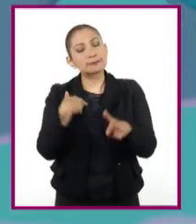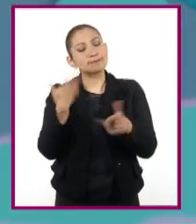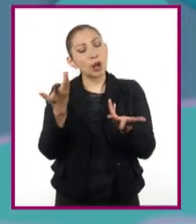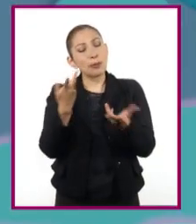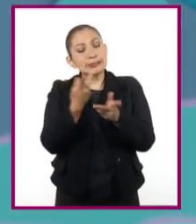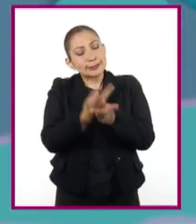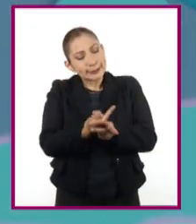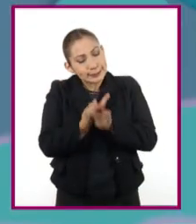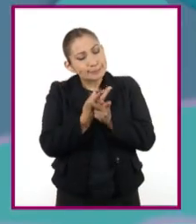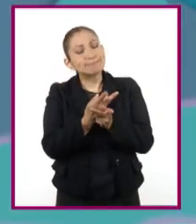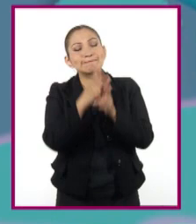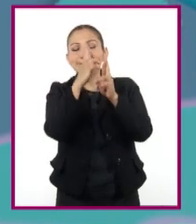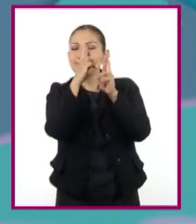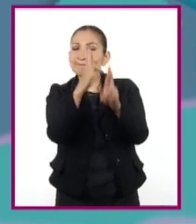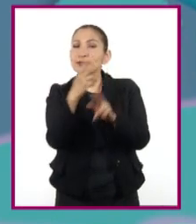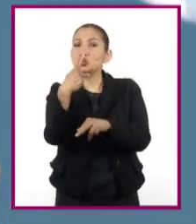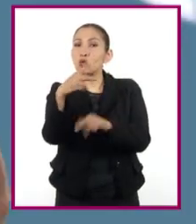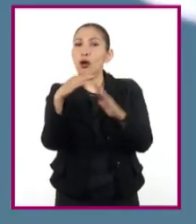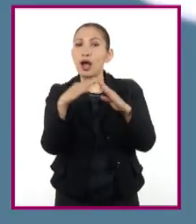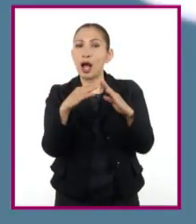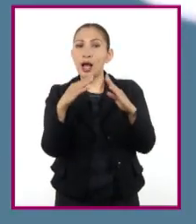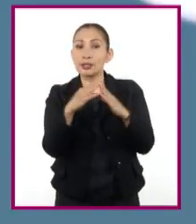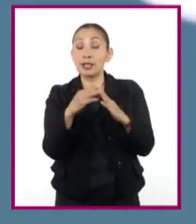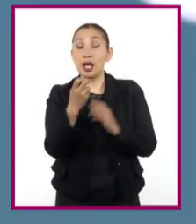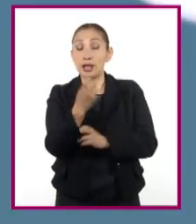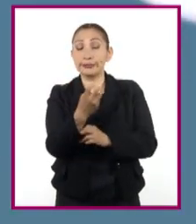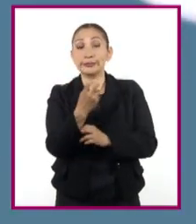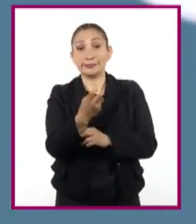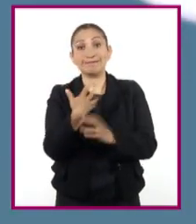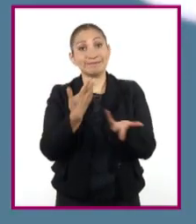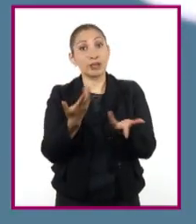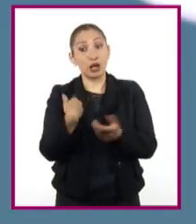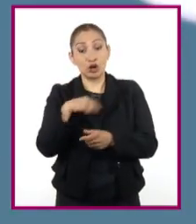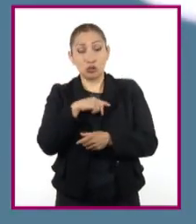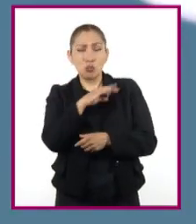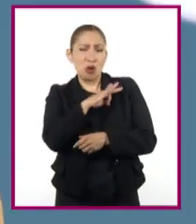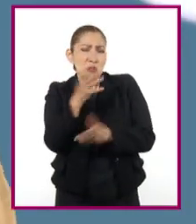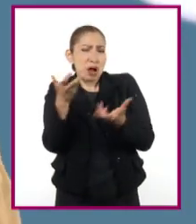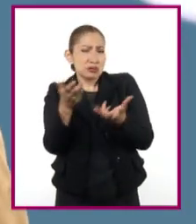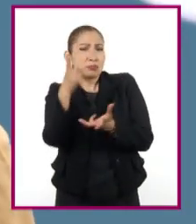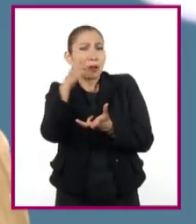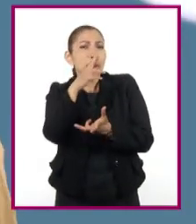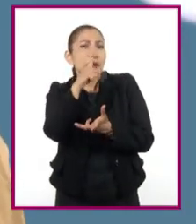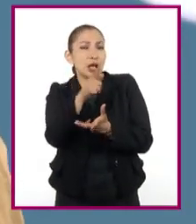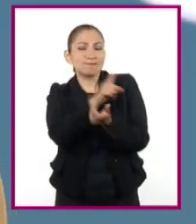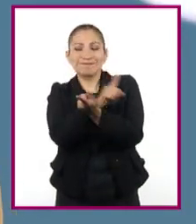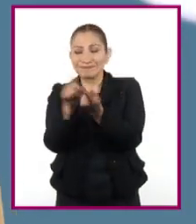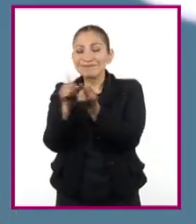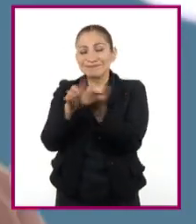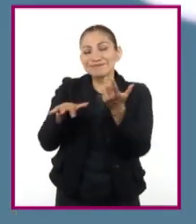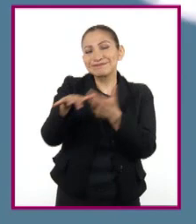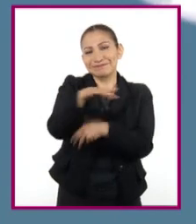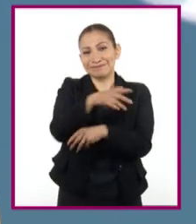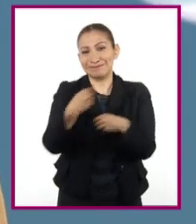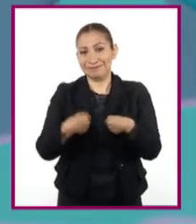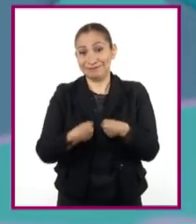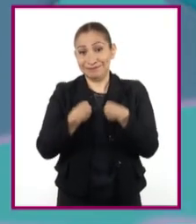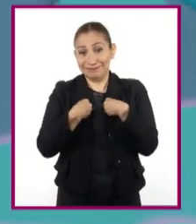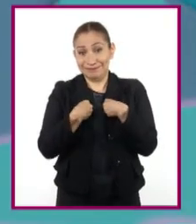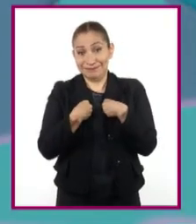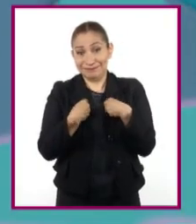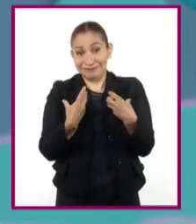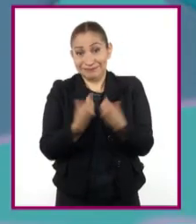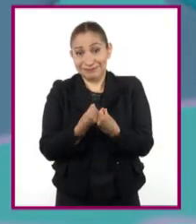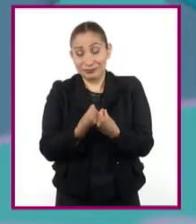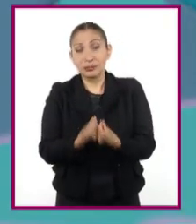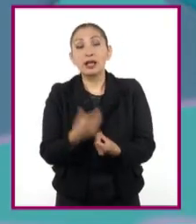la tolerancia y paciencia en casa. Es algo que está a nuestro alcance para mejorar la convivencia con quienes nos rodean.